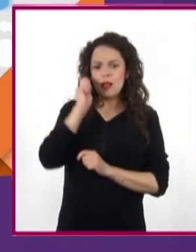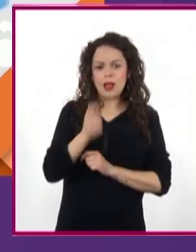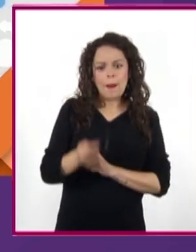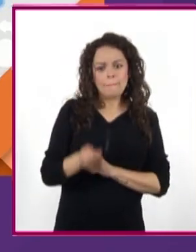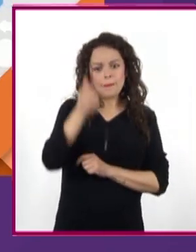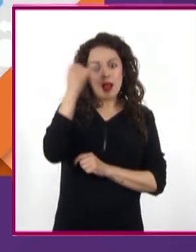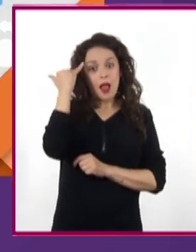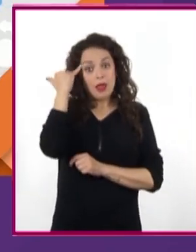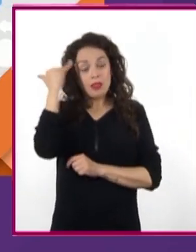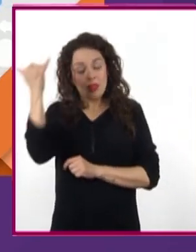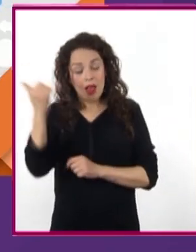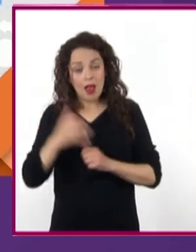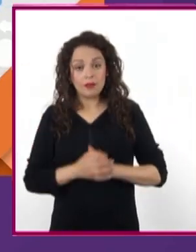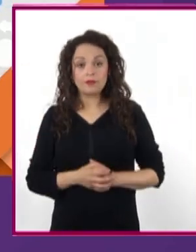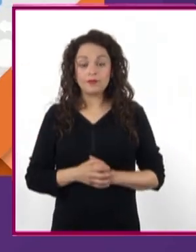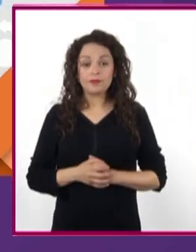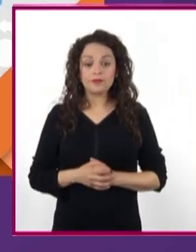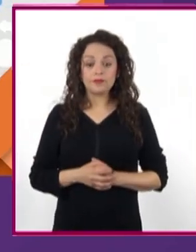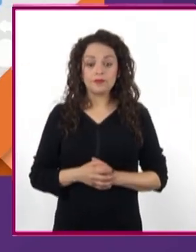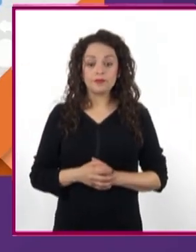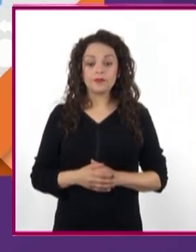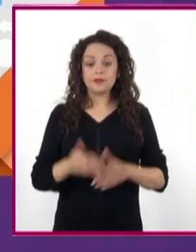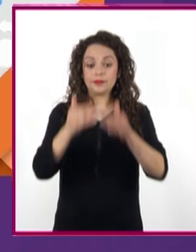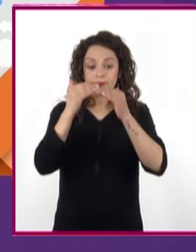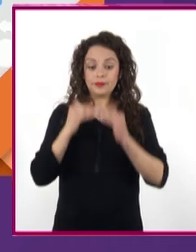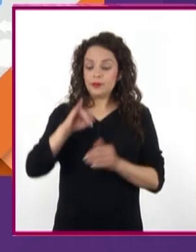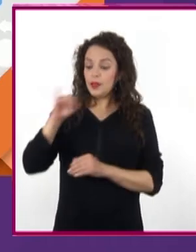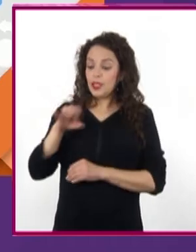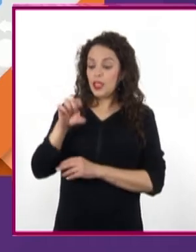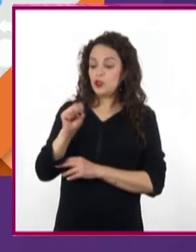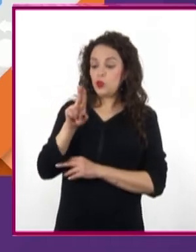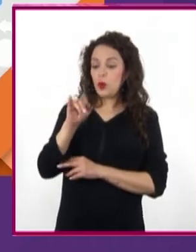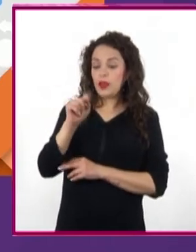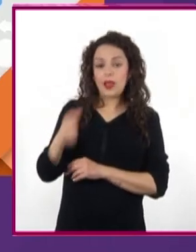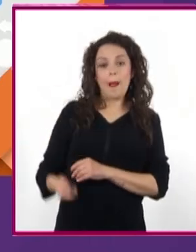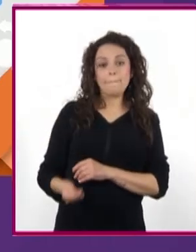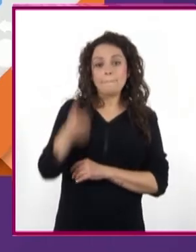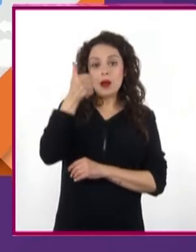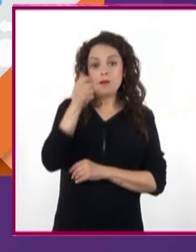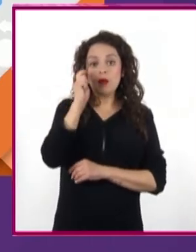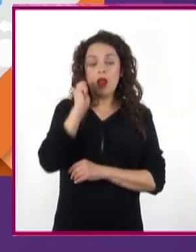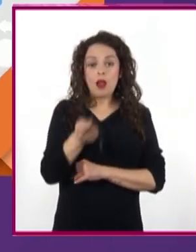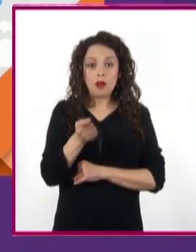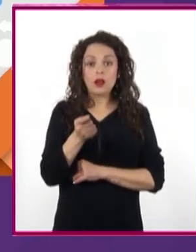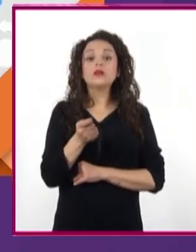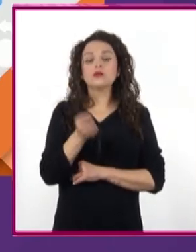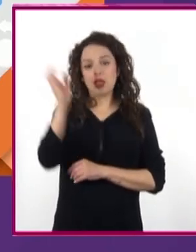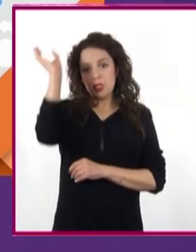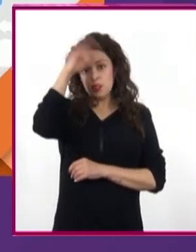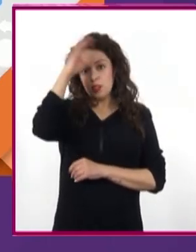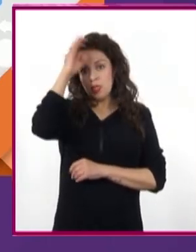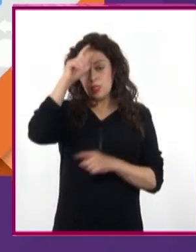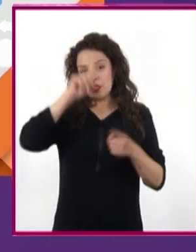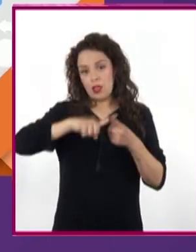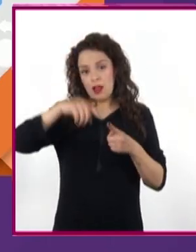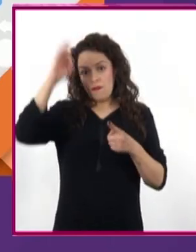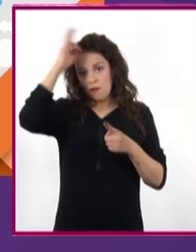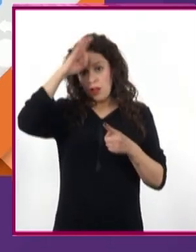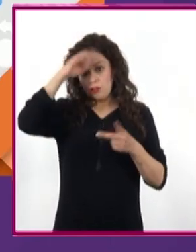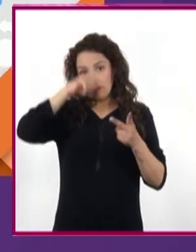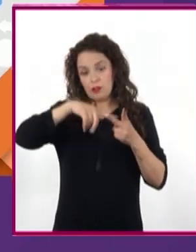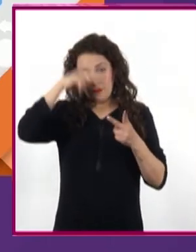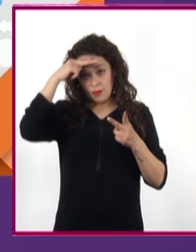ideas. Los jesuitas fueron los primeros en sentar las bases de la ciencia y la filosofía